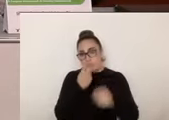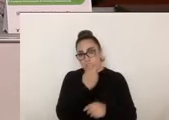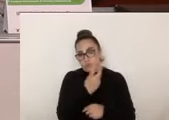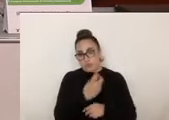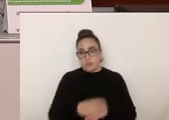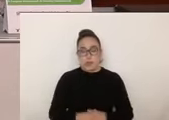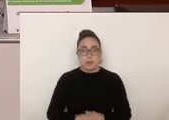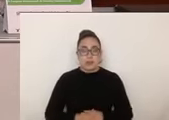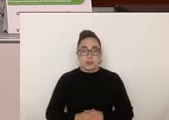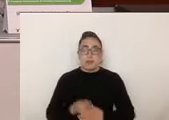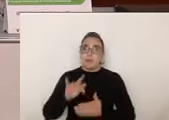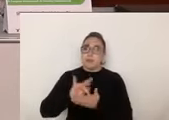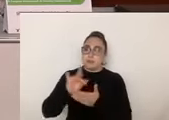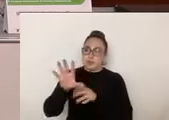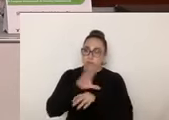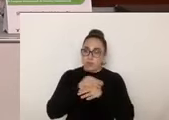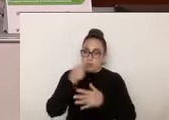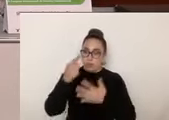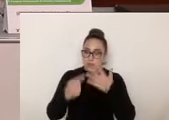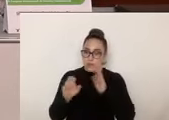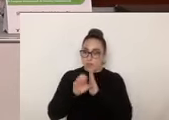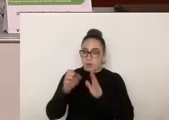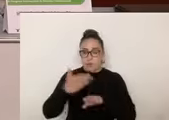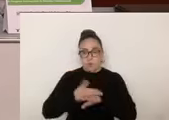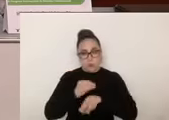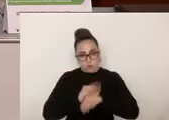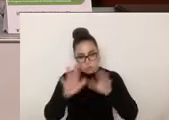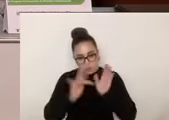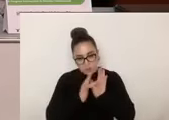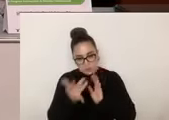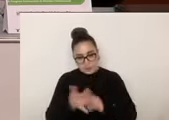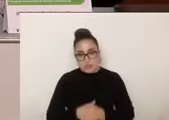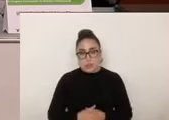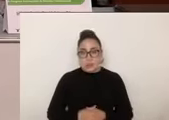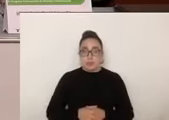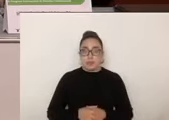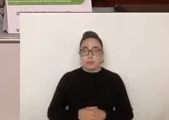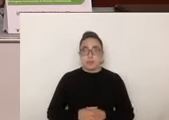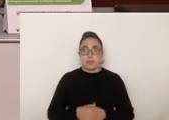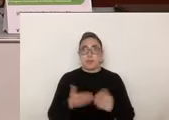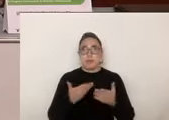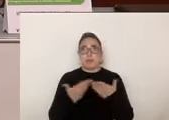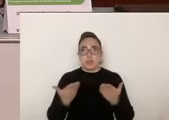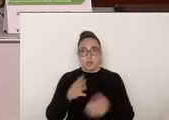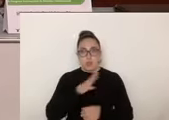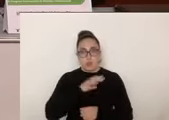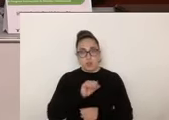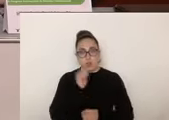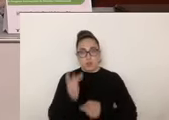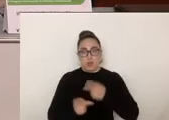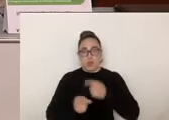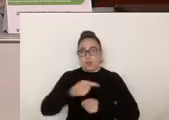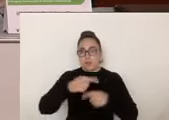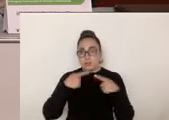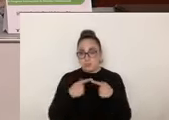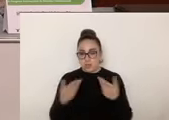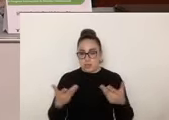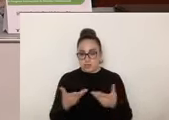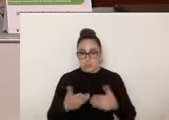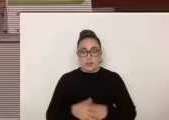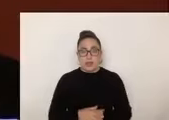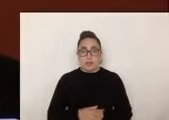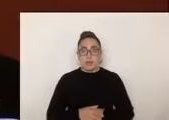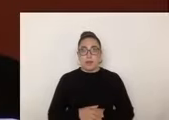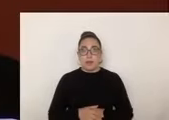Muchas gracias por sus ejemplos tan ilustrativos. Y tenemos algunas preguntas más del público. La